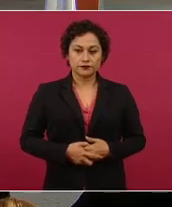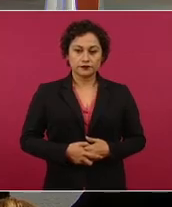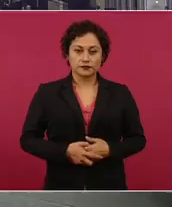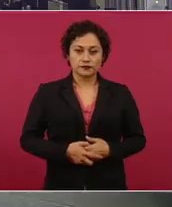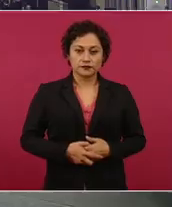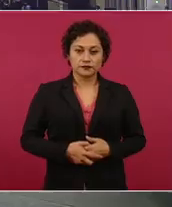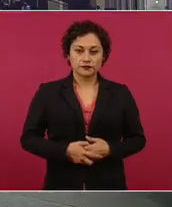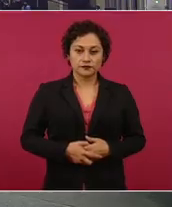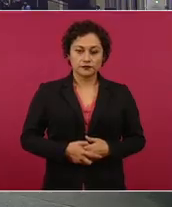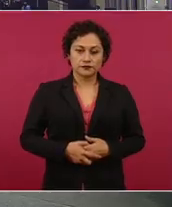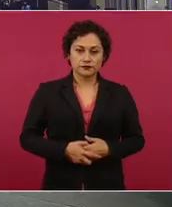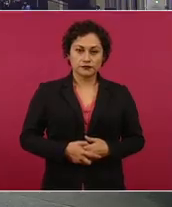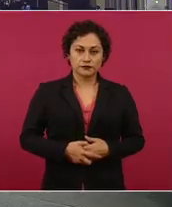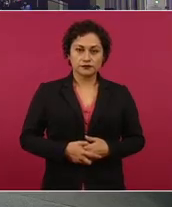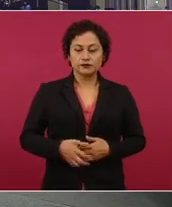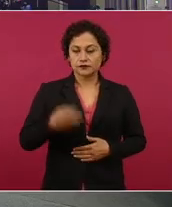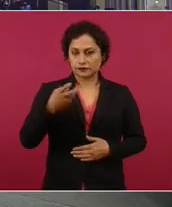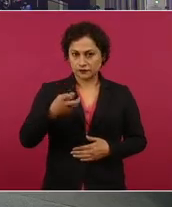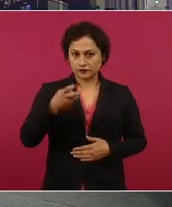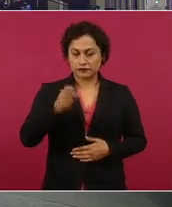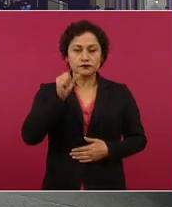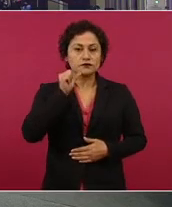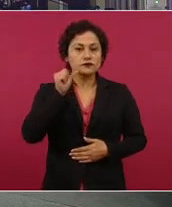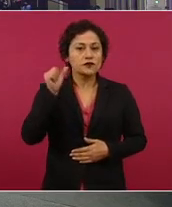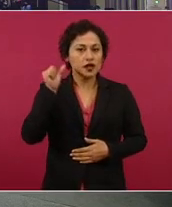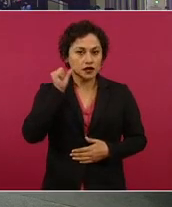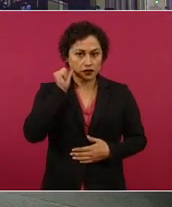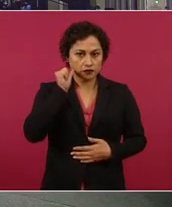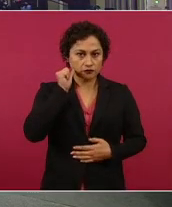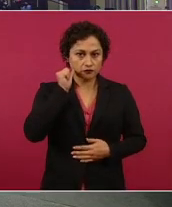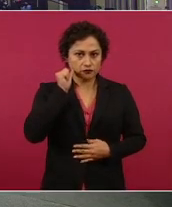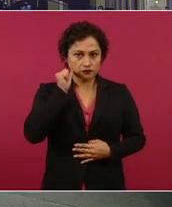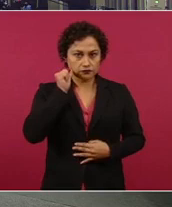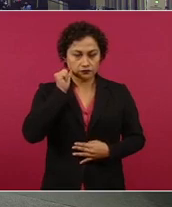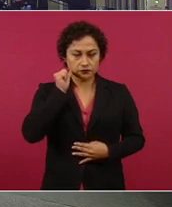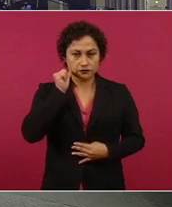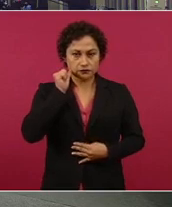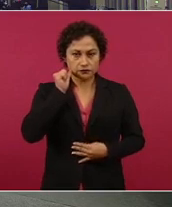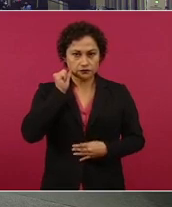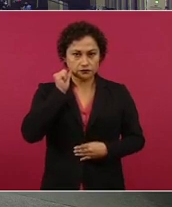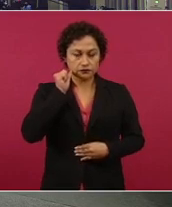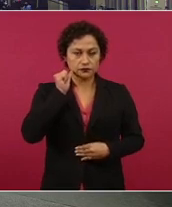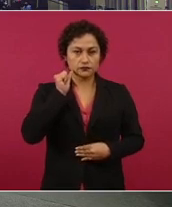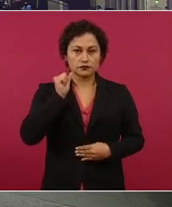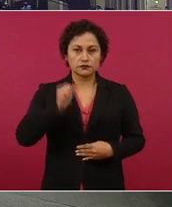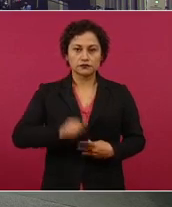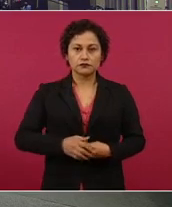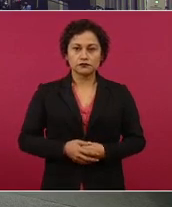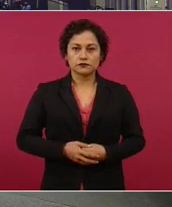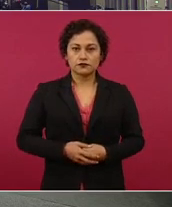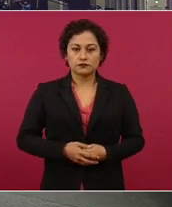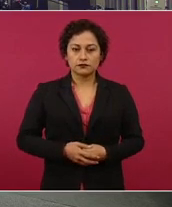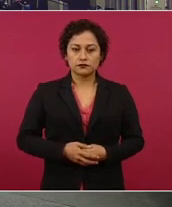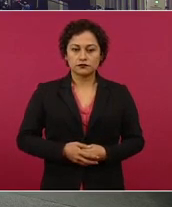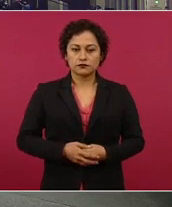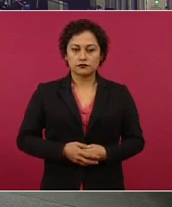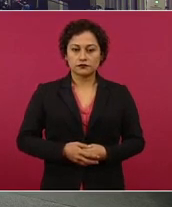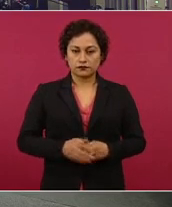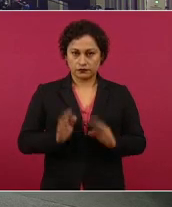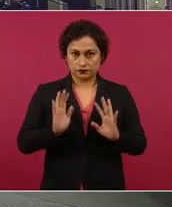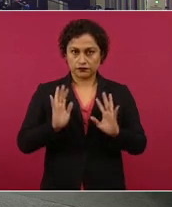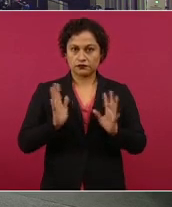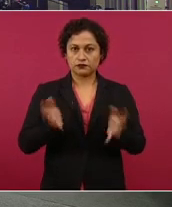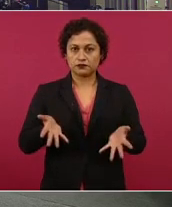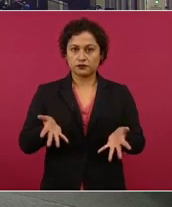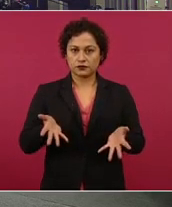Esto es ayer, pero Pues ya les he invitado, ¿no? A las